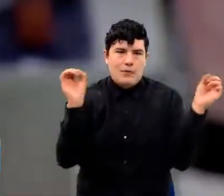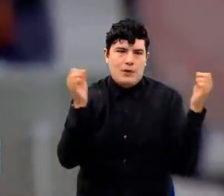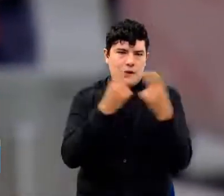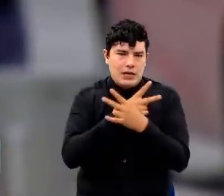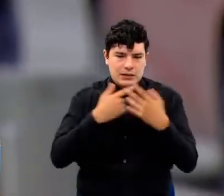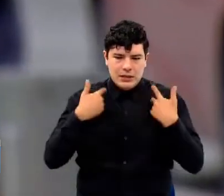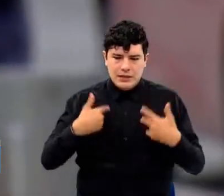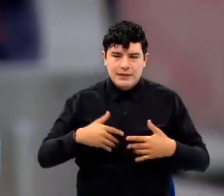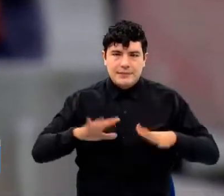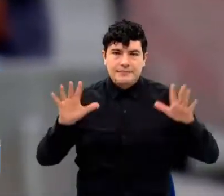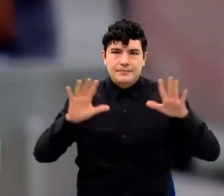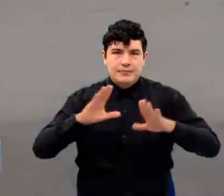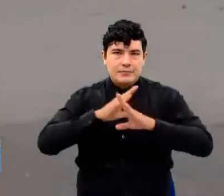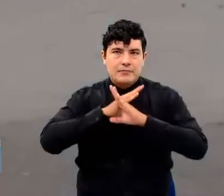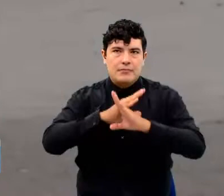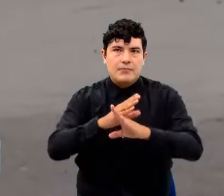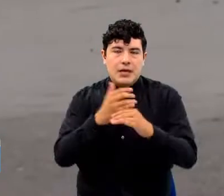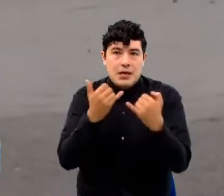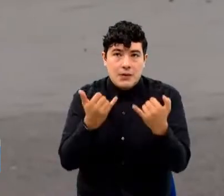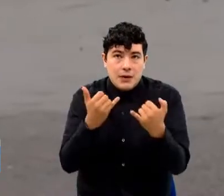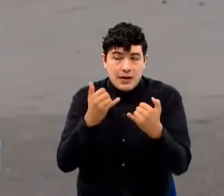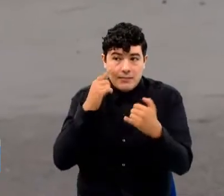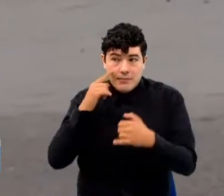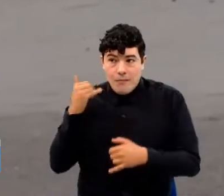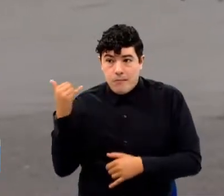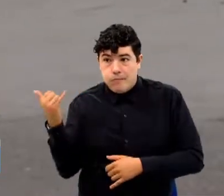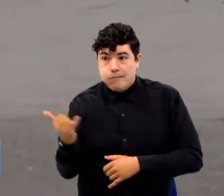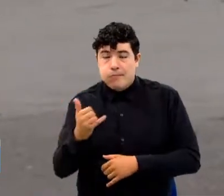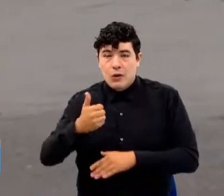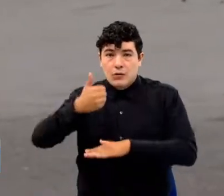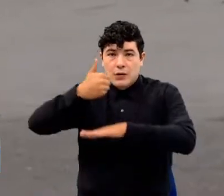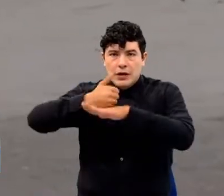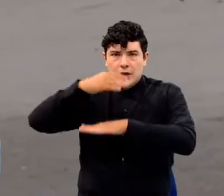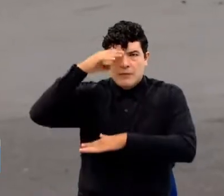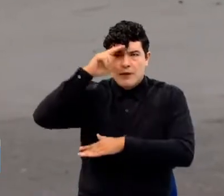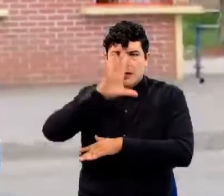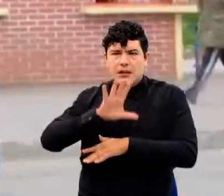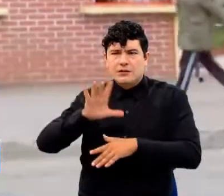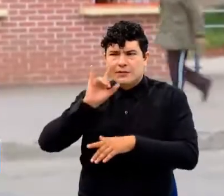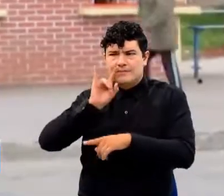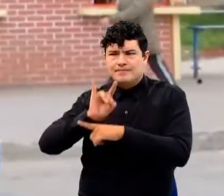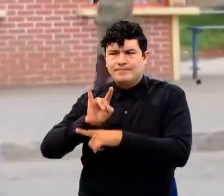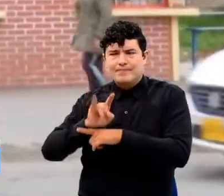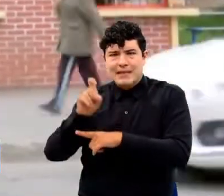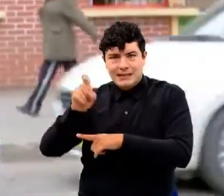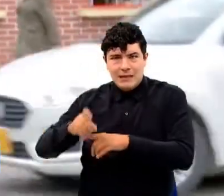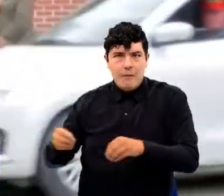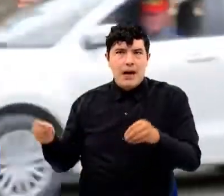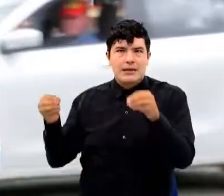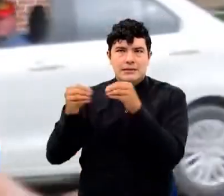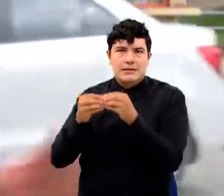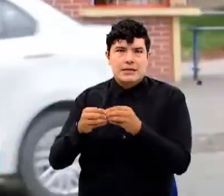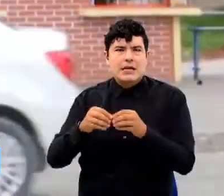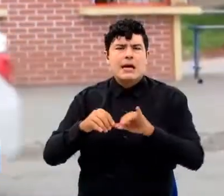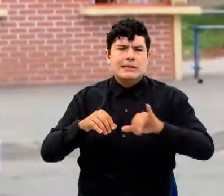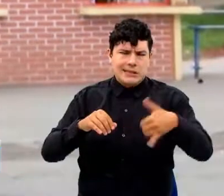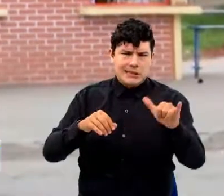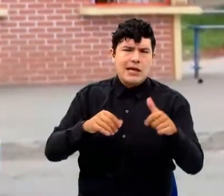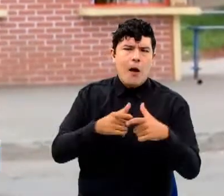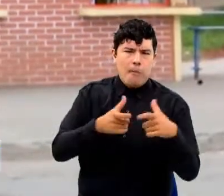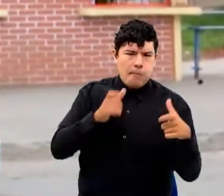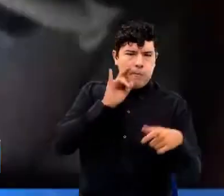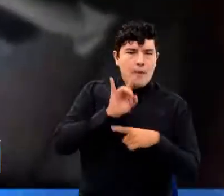física, las cuestiones. Aún así vemos que la presencia de la fuerza pública sí se hace un poco más necesaria. Hay una presencia, pero a veces es